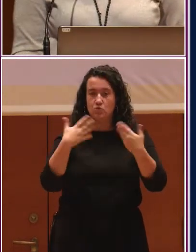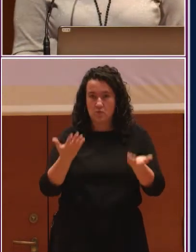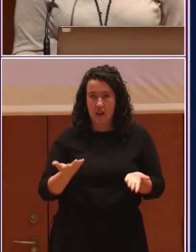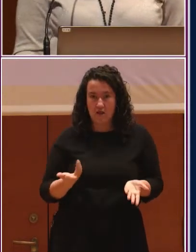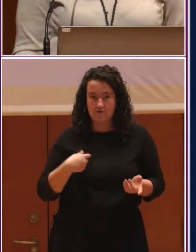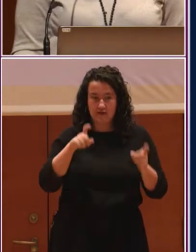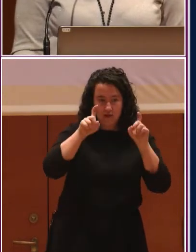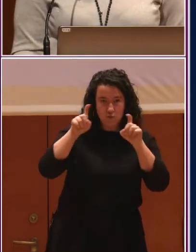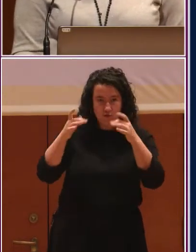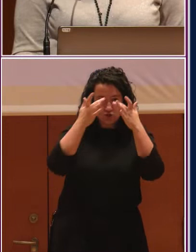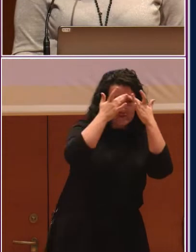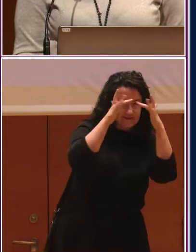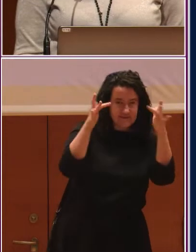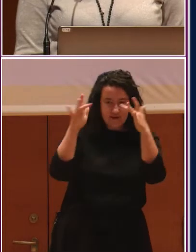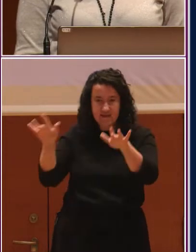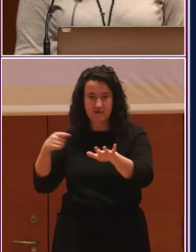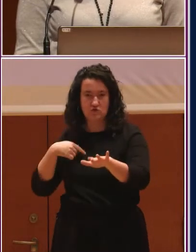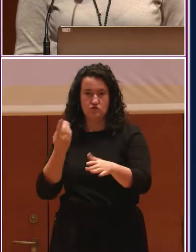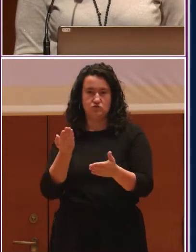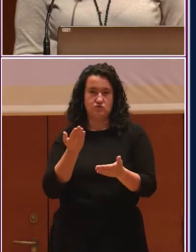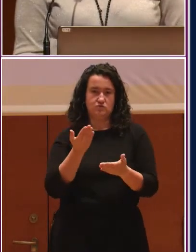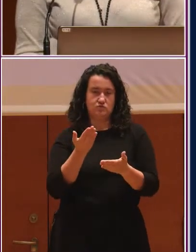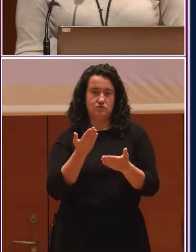y cuál es la metodología que utilizamos